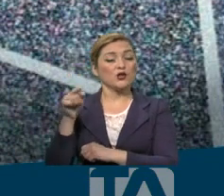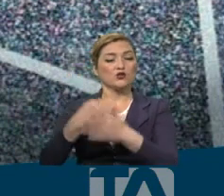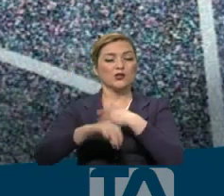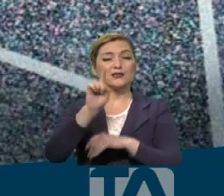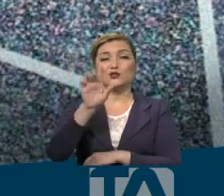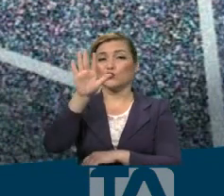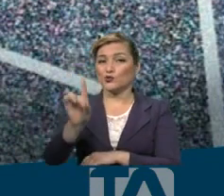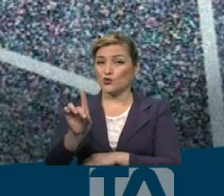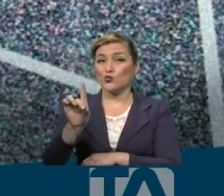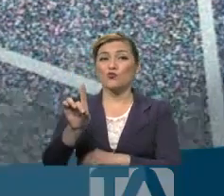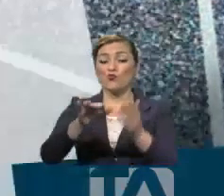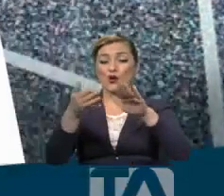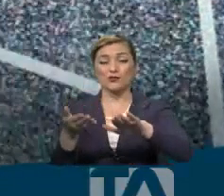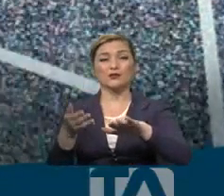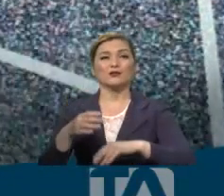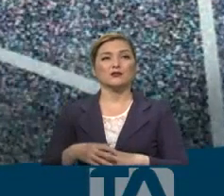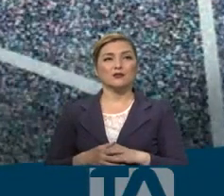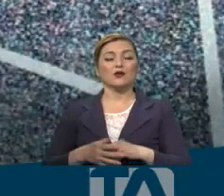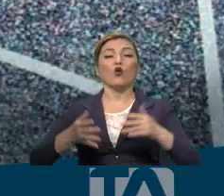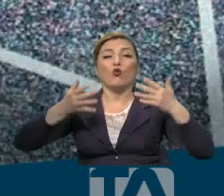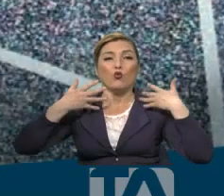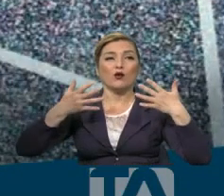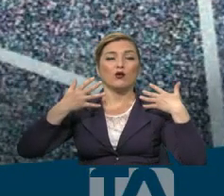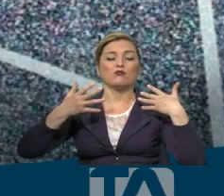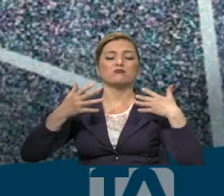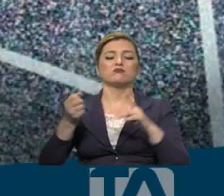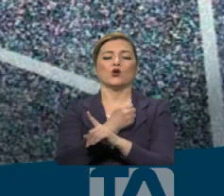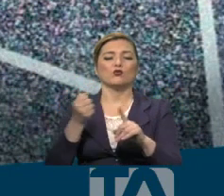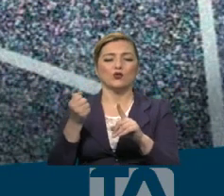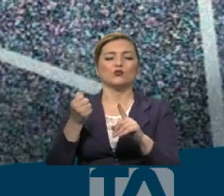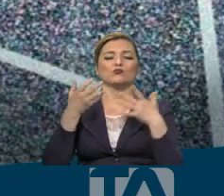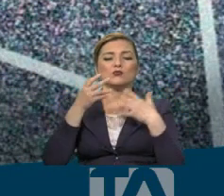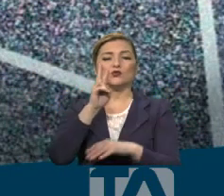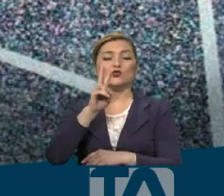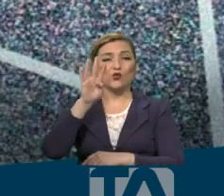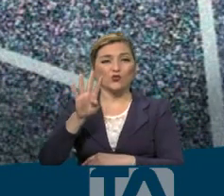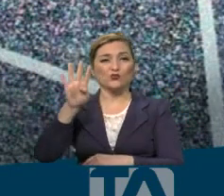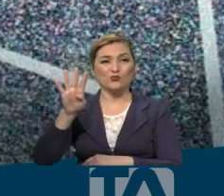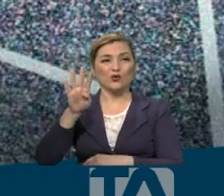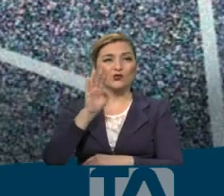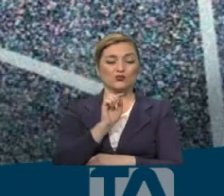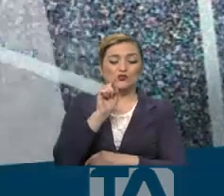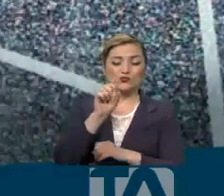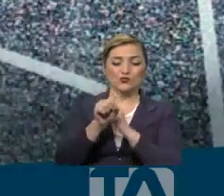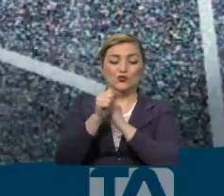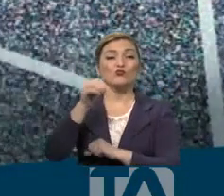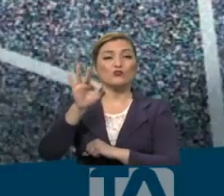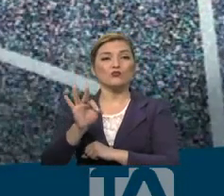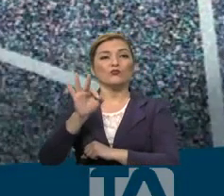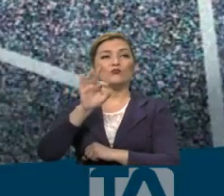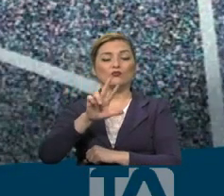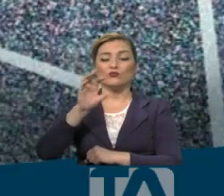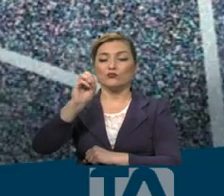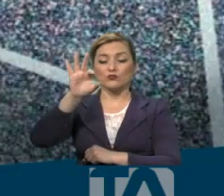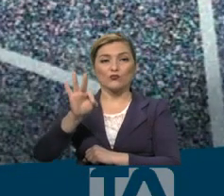registraron 151 muertes. Solo en Guayaquil, las muertes violentas pasaron de 244 en el 2019 a